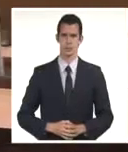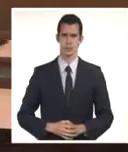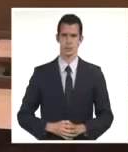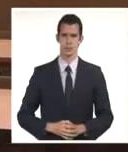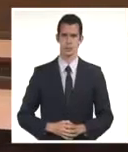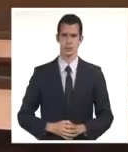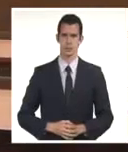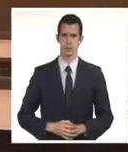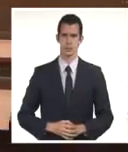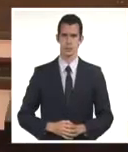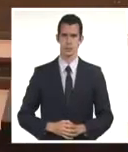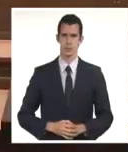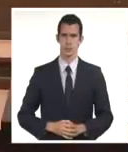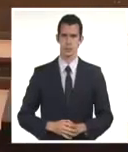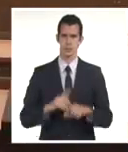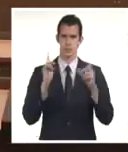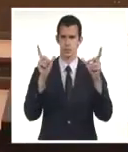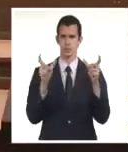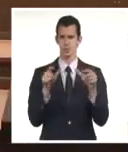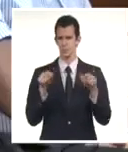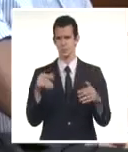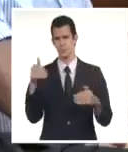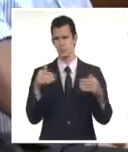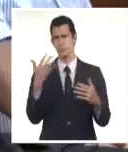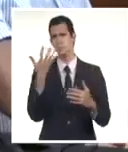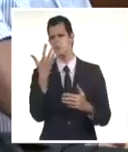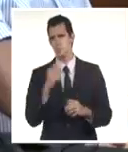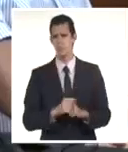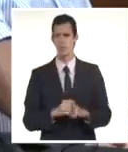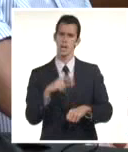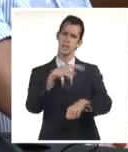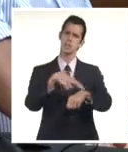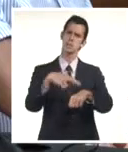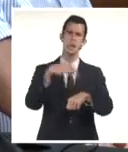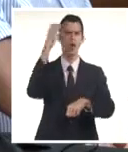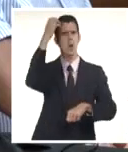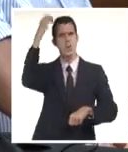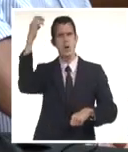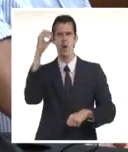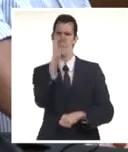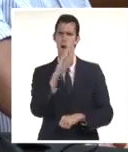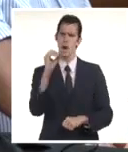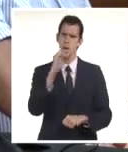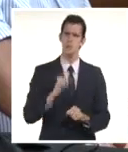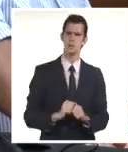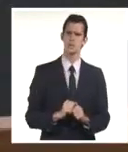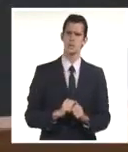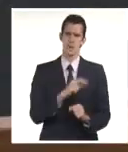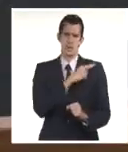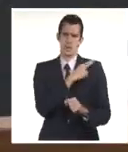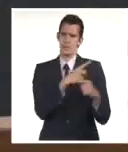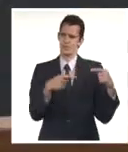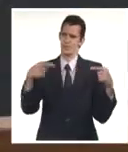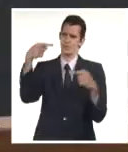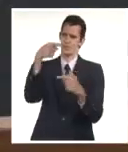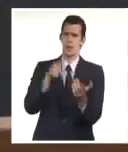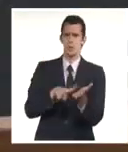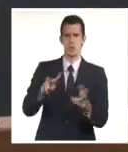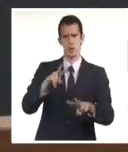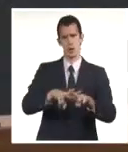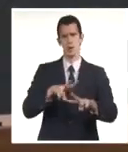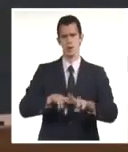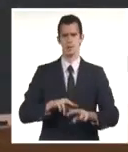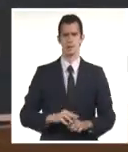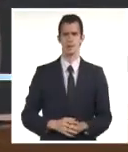En el encuentro participaron integrantes del gobierno, representantes de diferentes organismos y las máximas autoridades de La Habana.